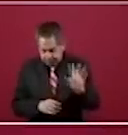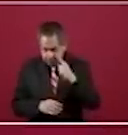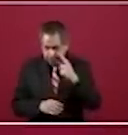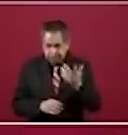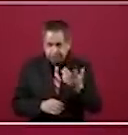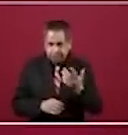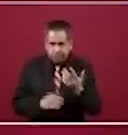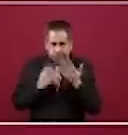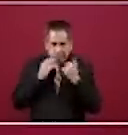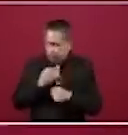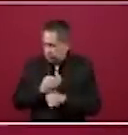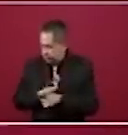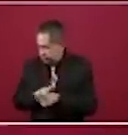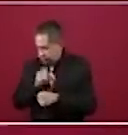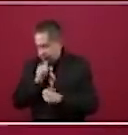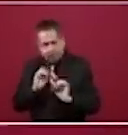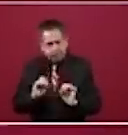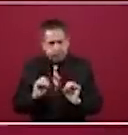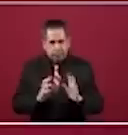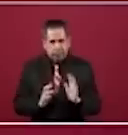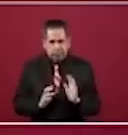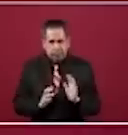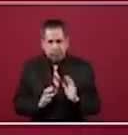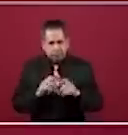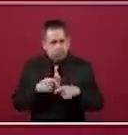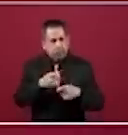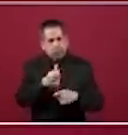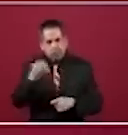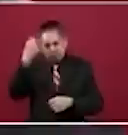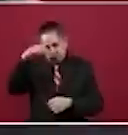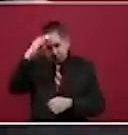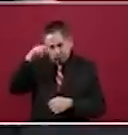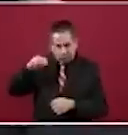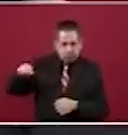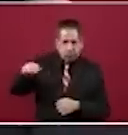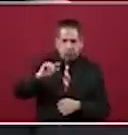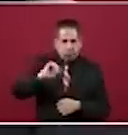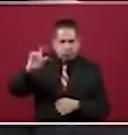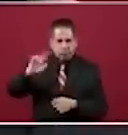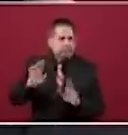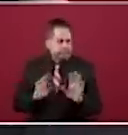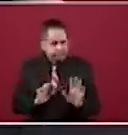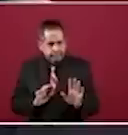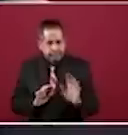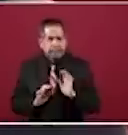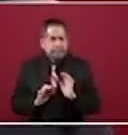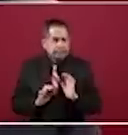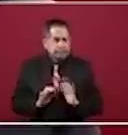no hay elementos suficientes, ahí sí, para los expertos, para los especialistas.